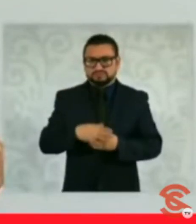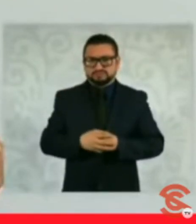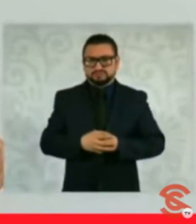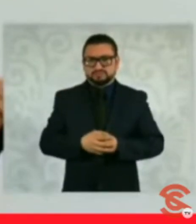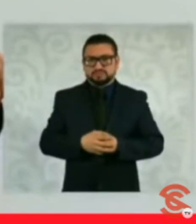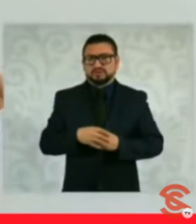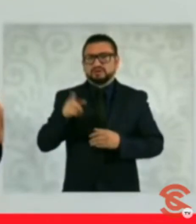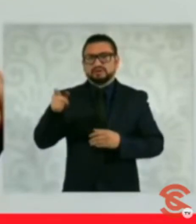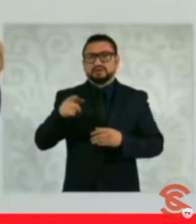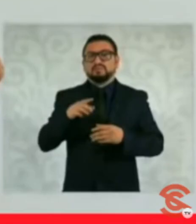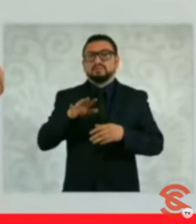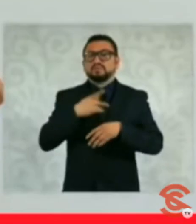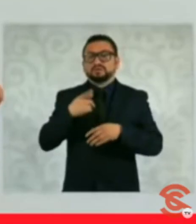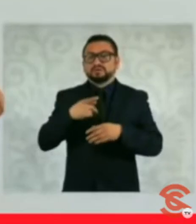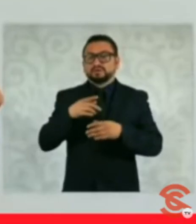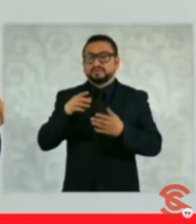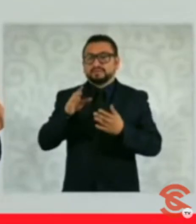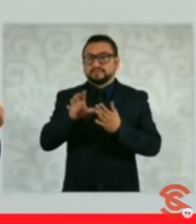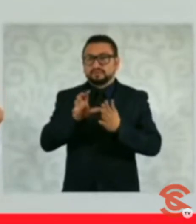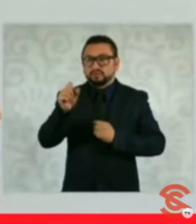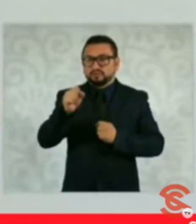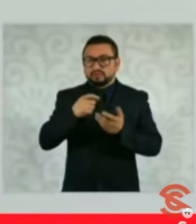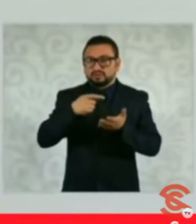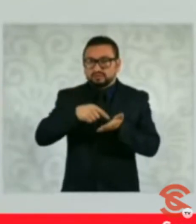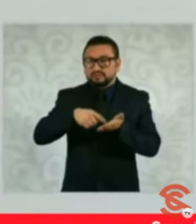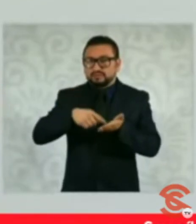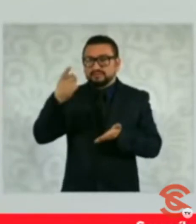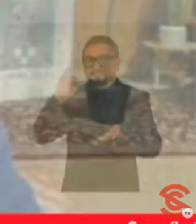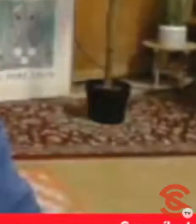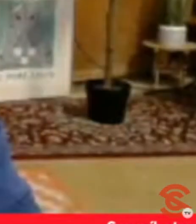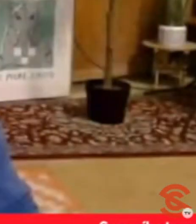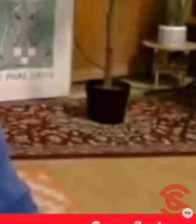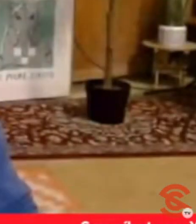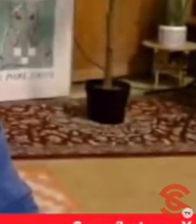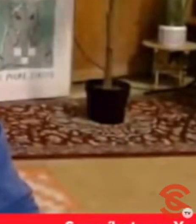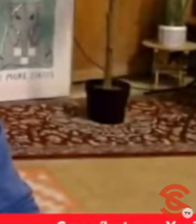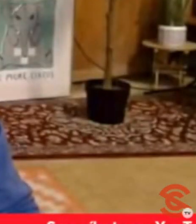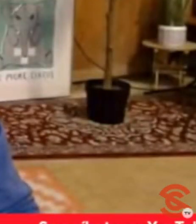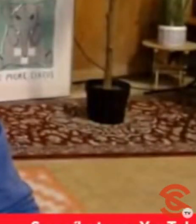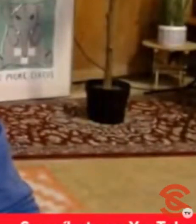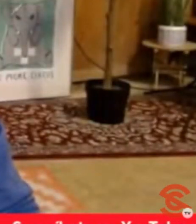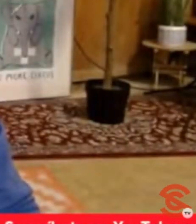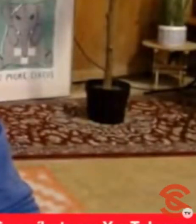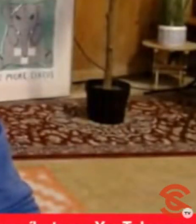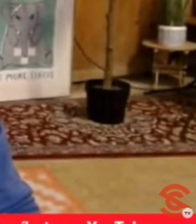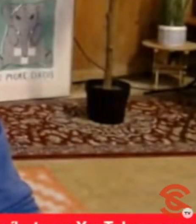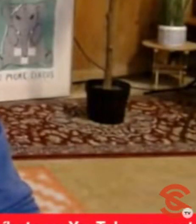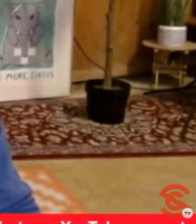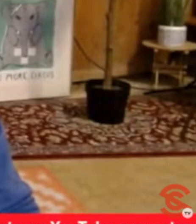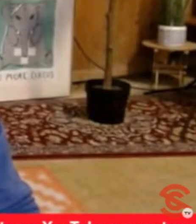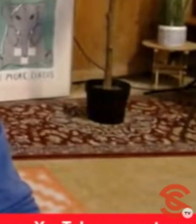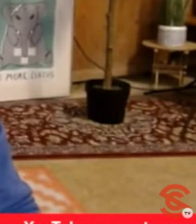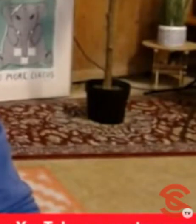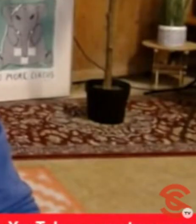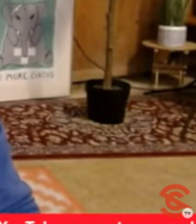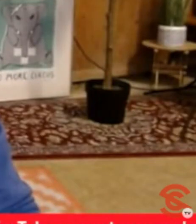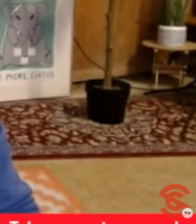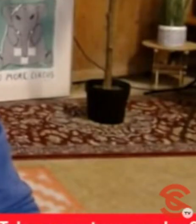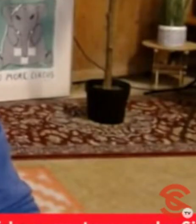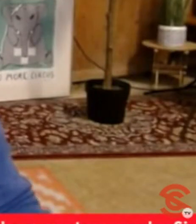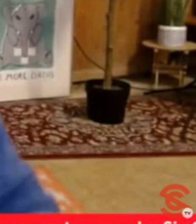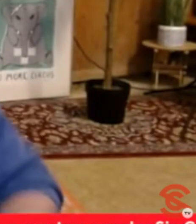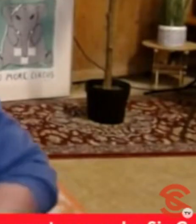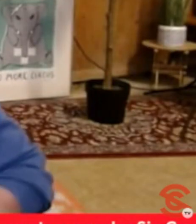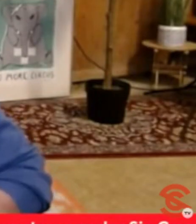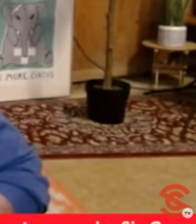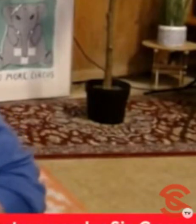porque es un mandato constitucional. Exacto, y es que eso, mire, todos lo saben, ¿no? Ellos mismos lo saben, ellos mismos